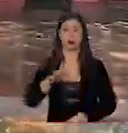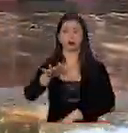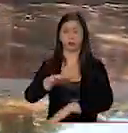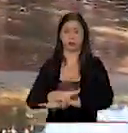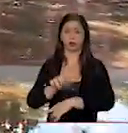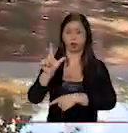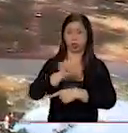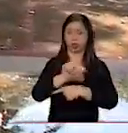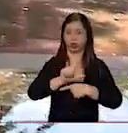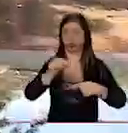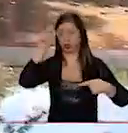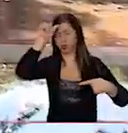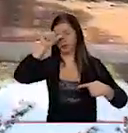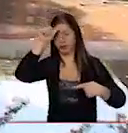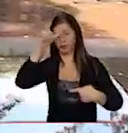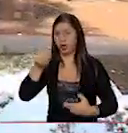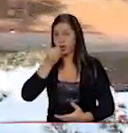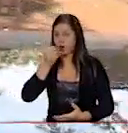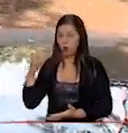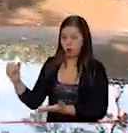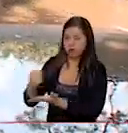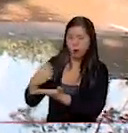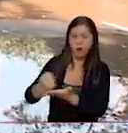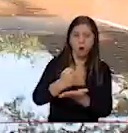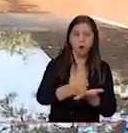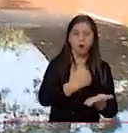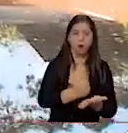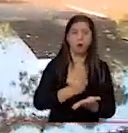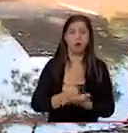a domingo habrá jornada de recolección de donaciones